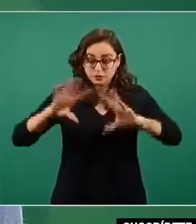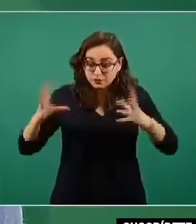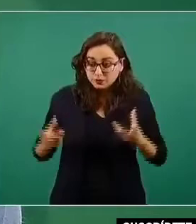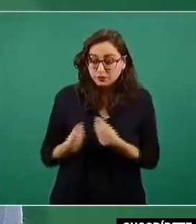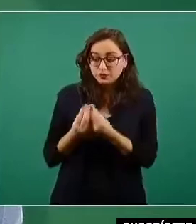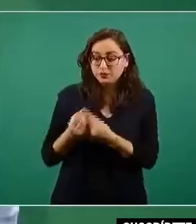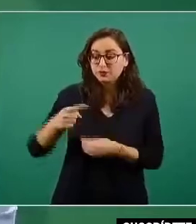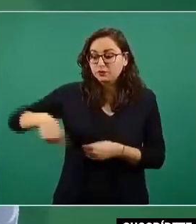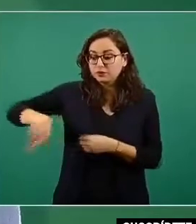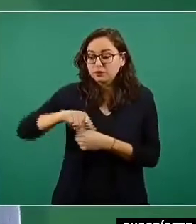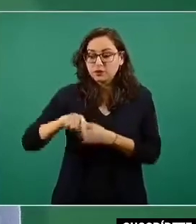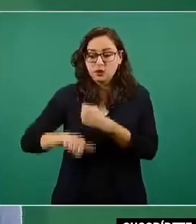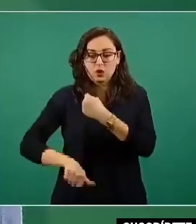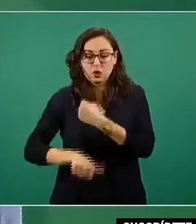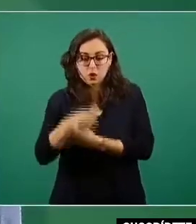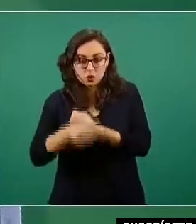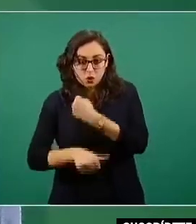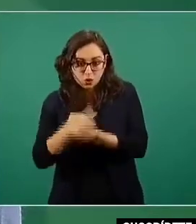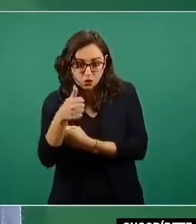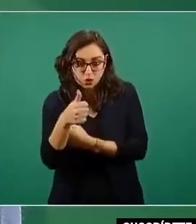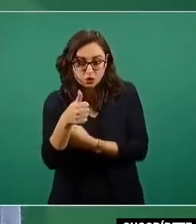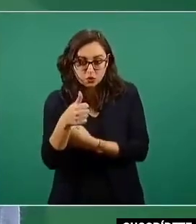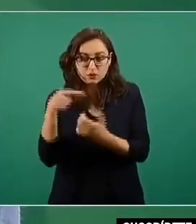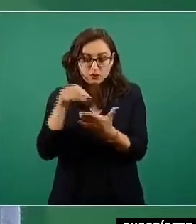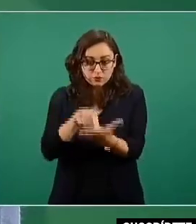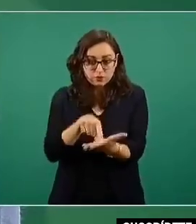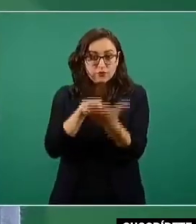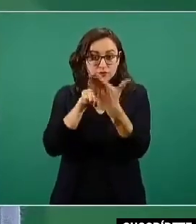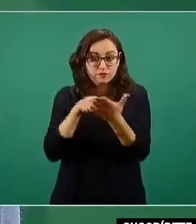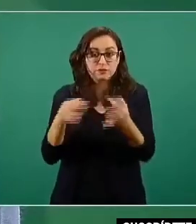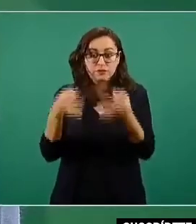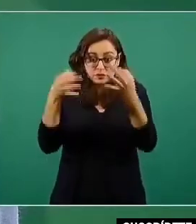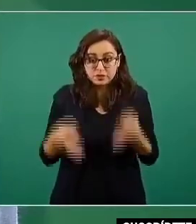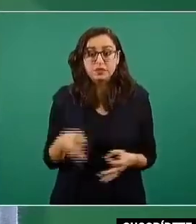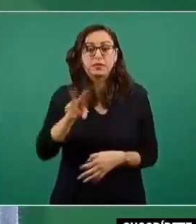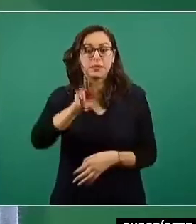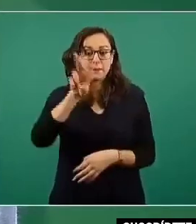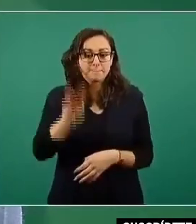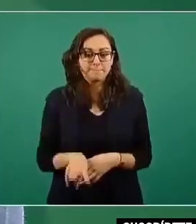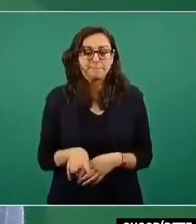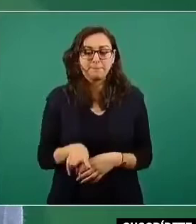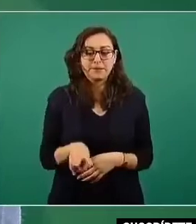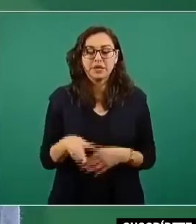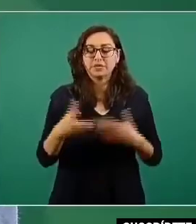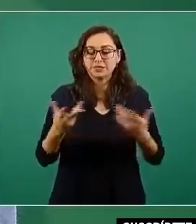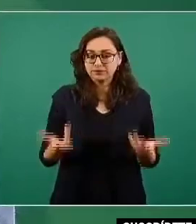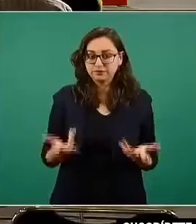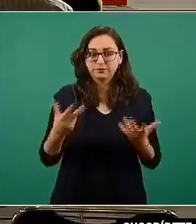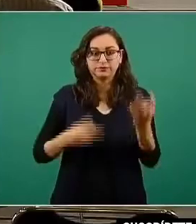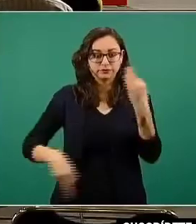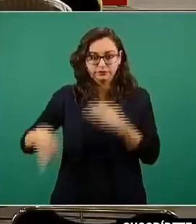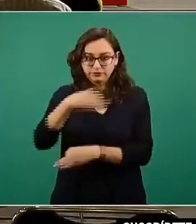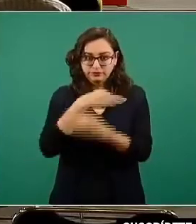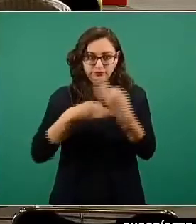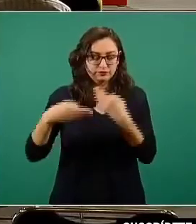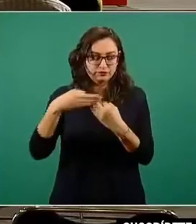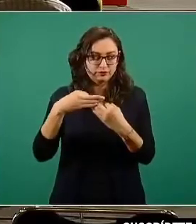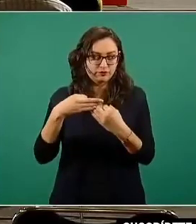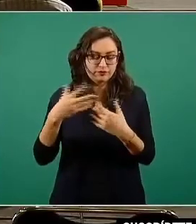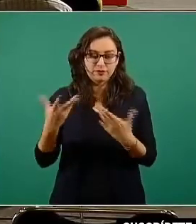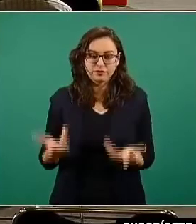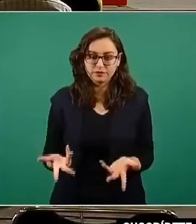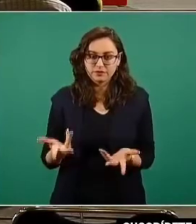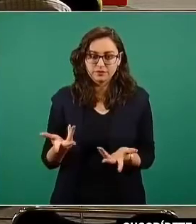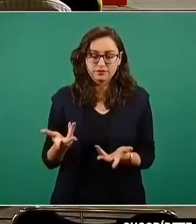momento son 11 con demostrada eficacia y seguridad, no todas todavía con autorización de uso de emergencia